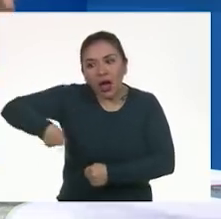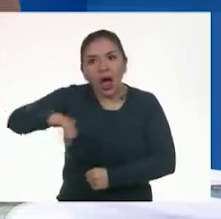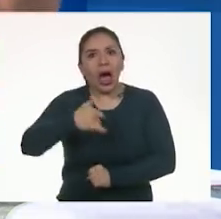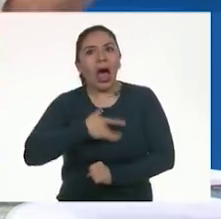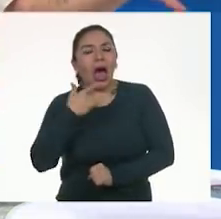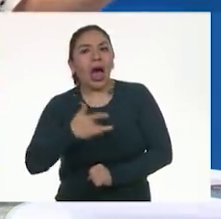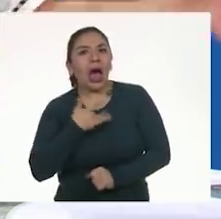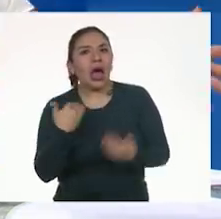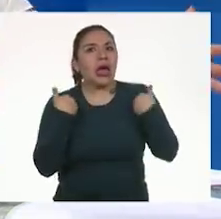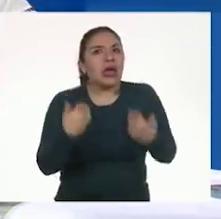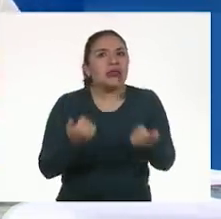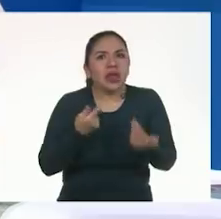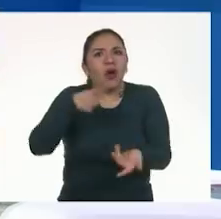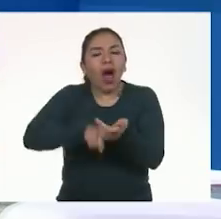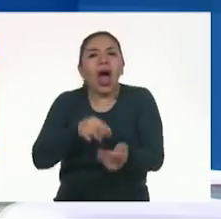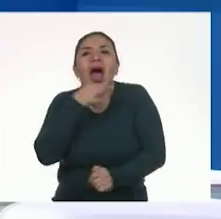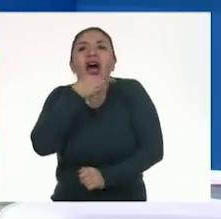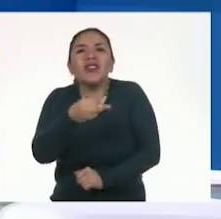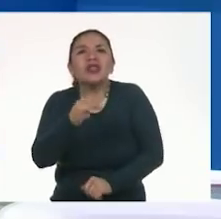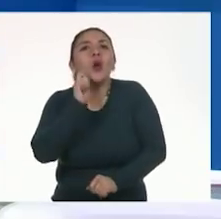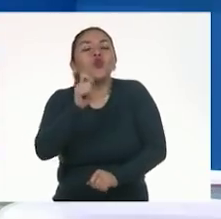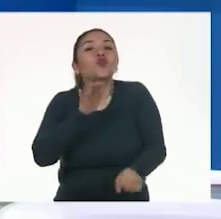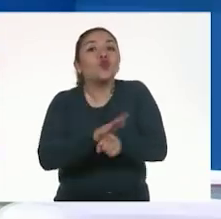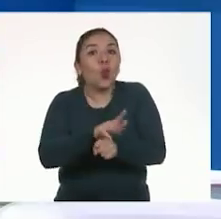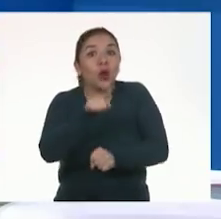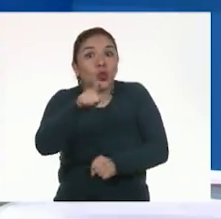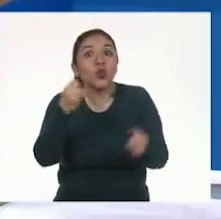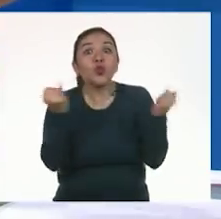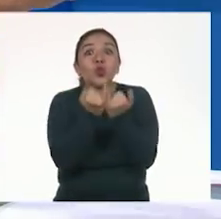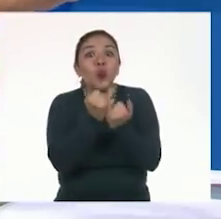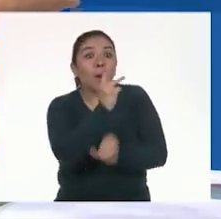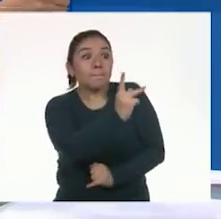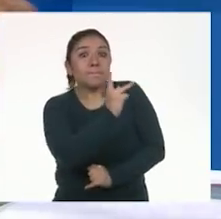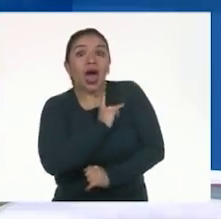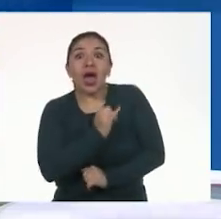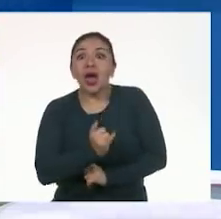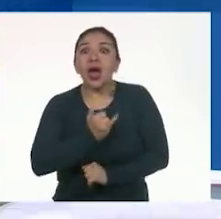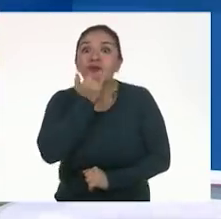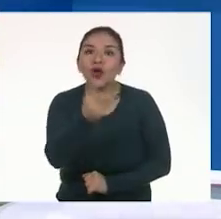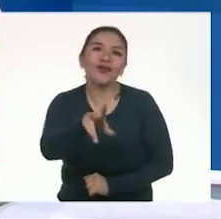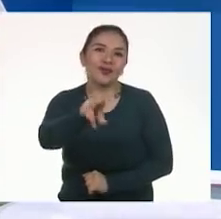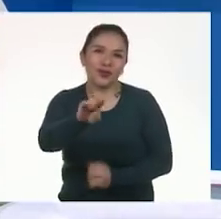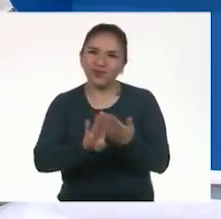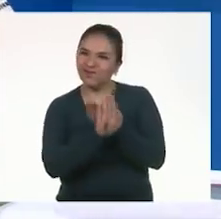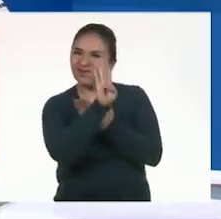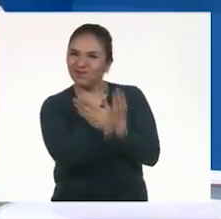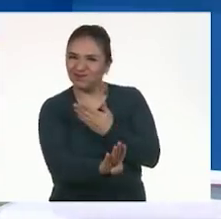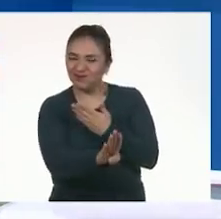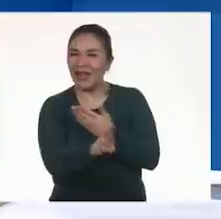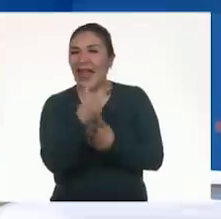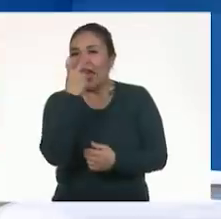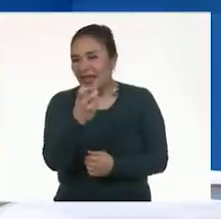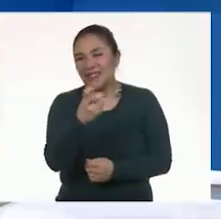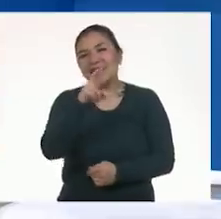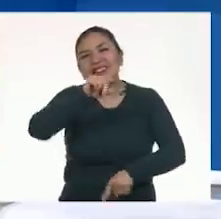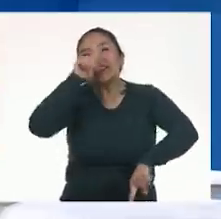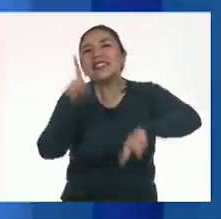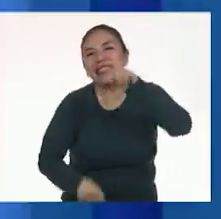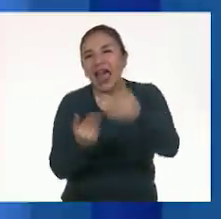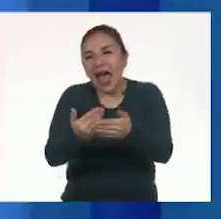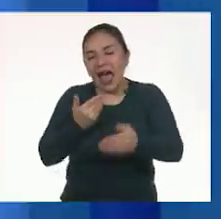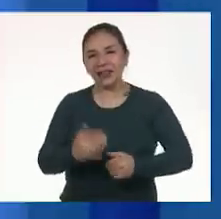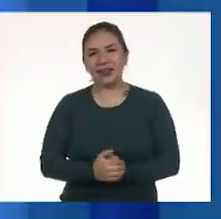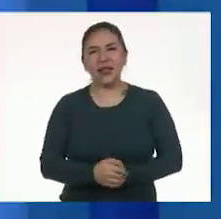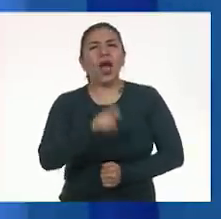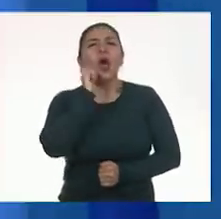los presagios que hay en la vida y no cometamos un error de ibris y no cometamos el error trágico. Es este asunto de que